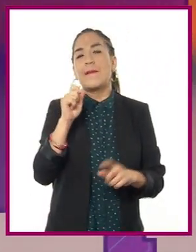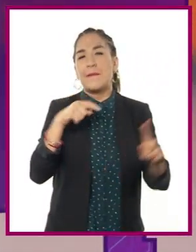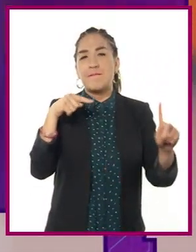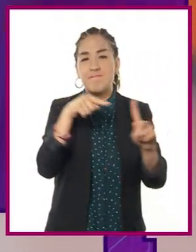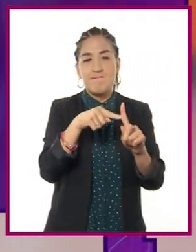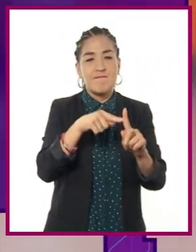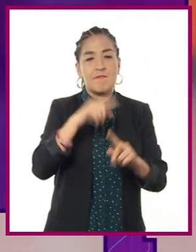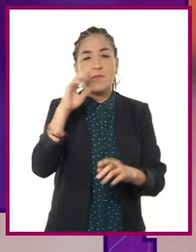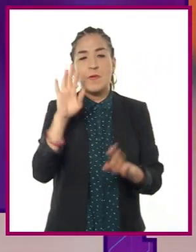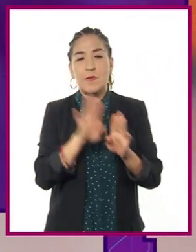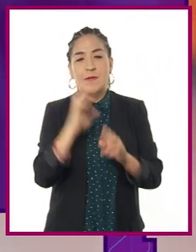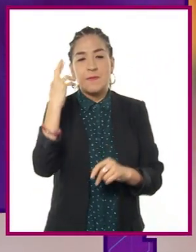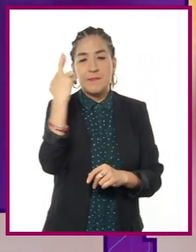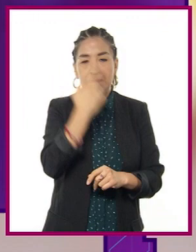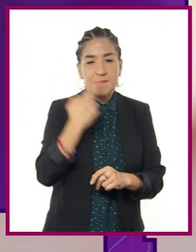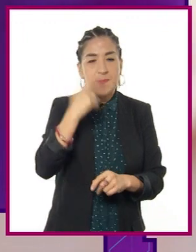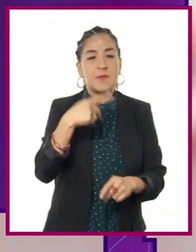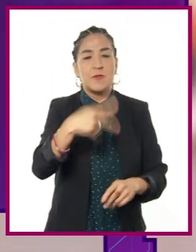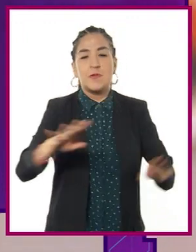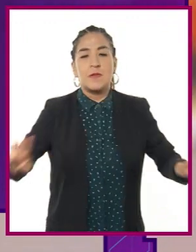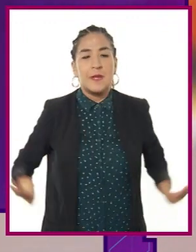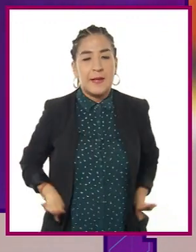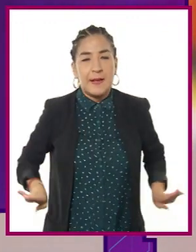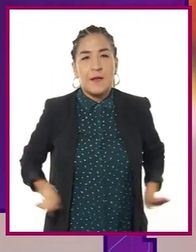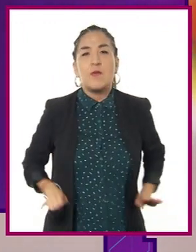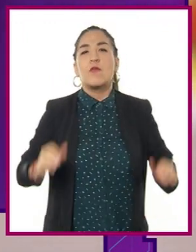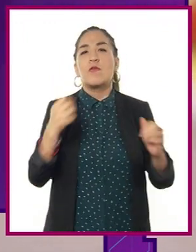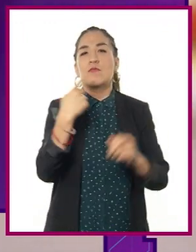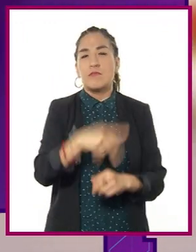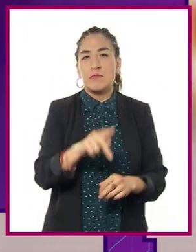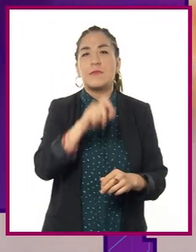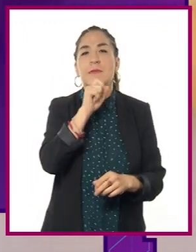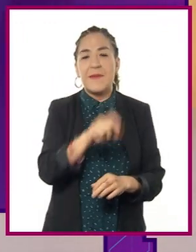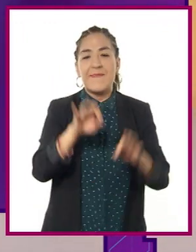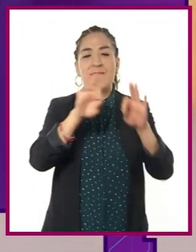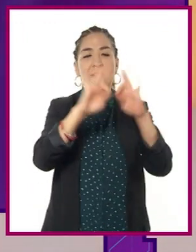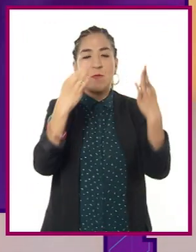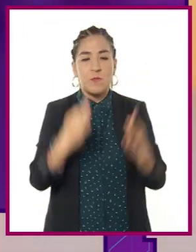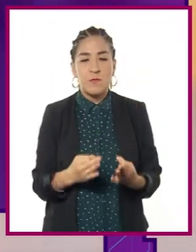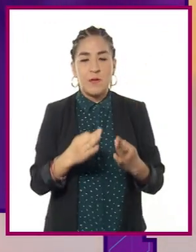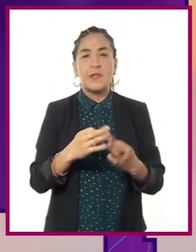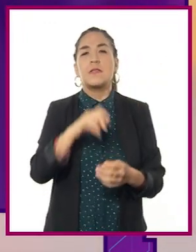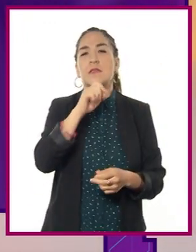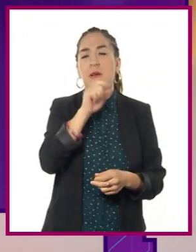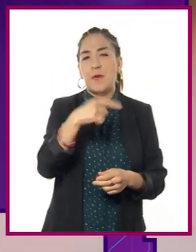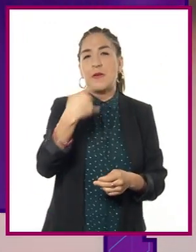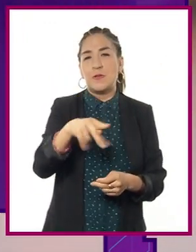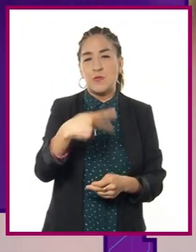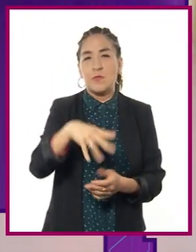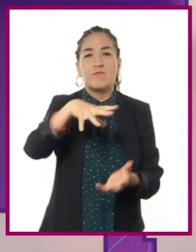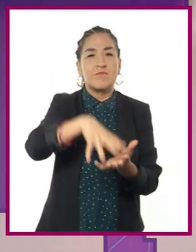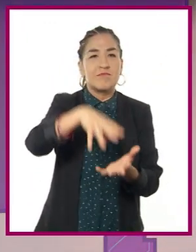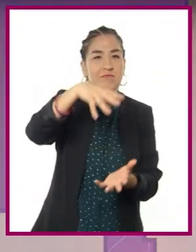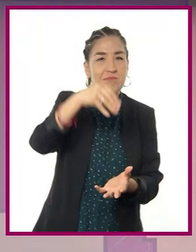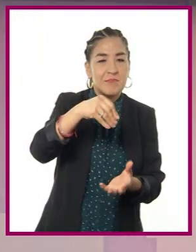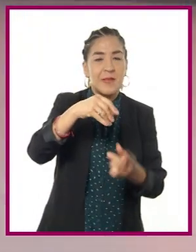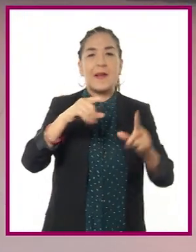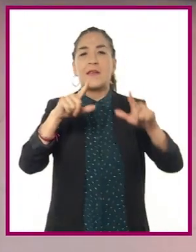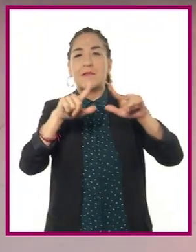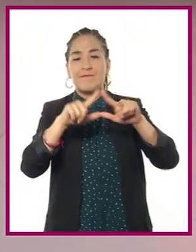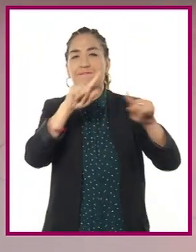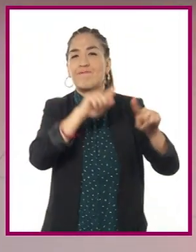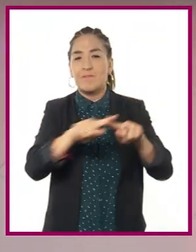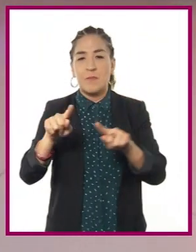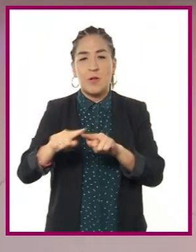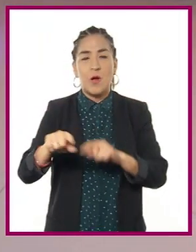la exploración de características y propiedades de las figuras y cuerpos geométricos.